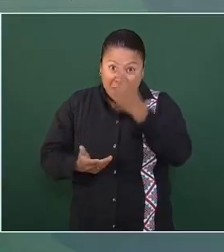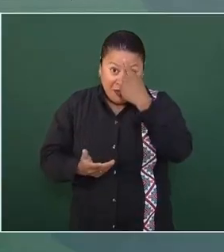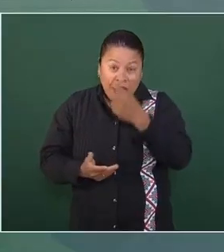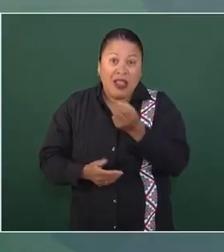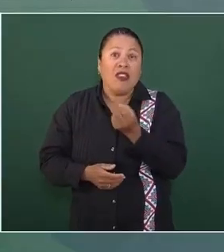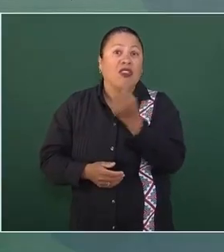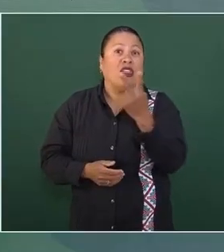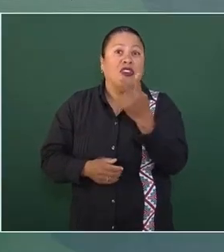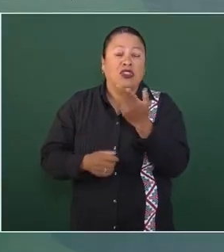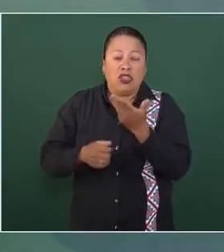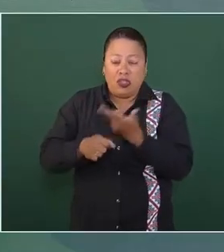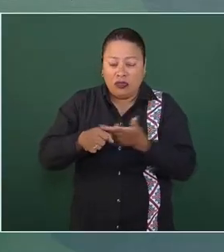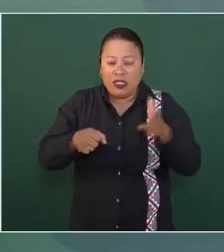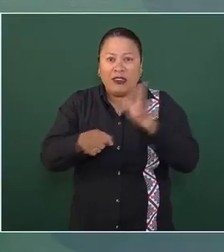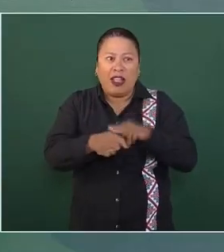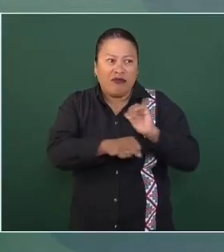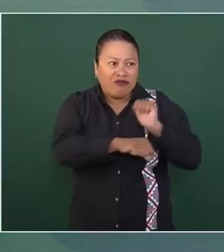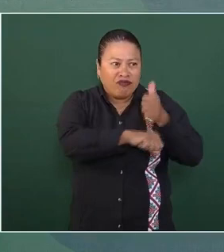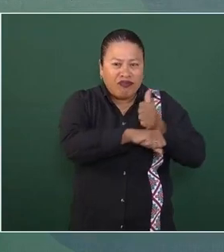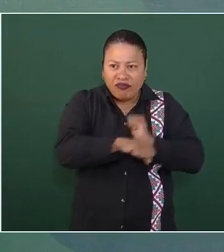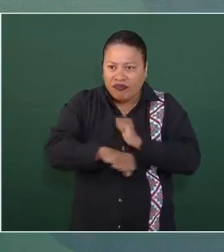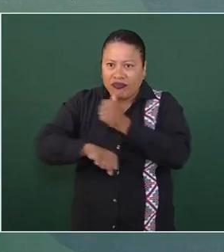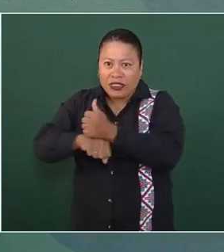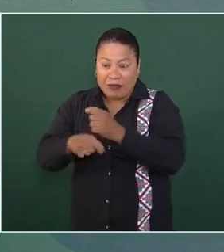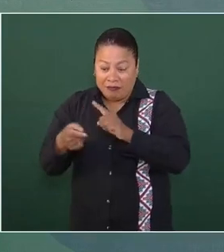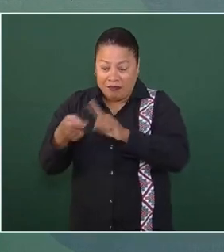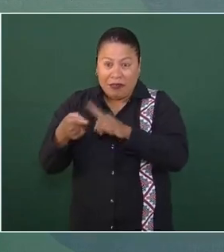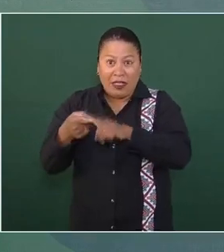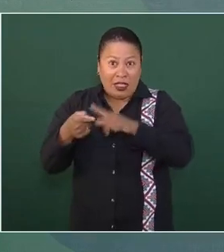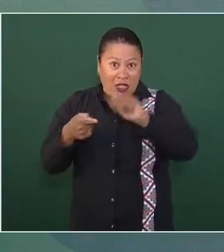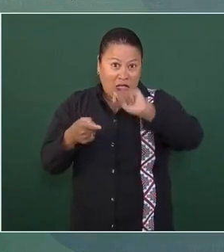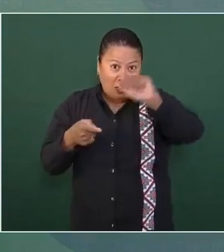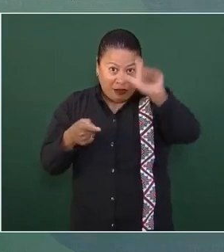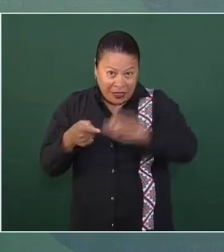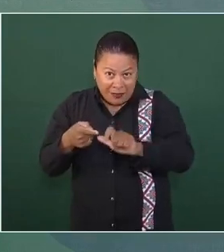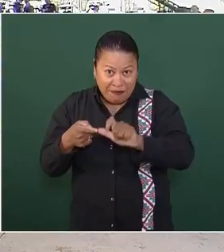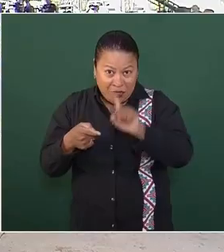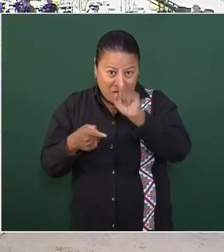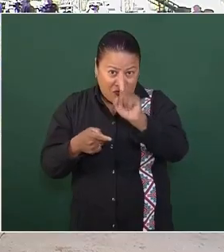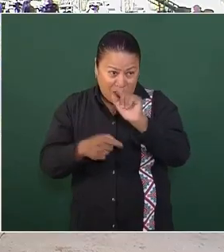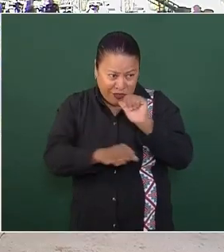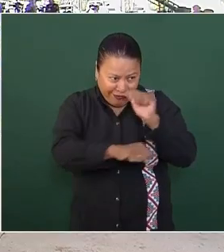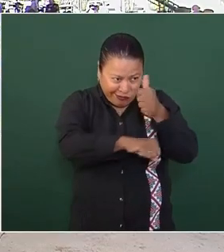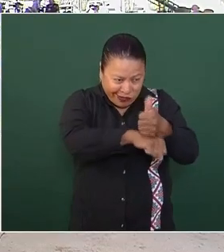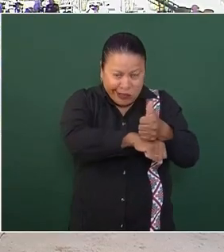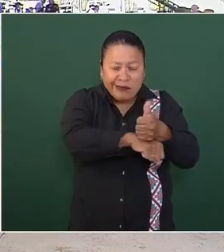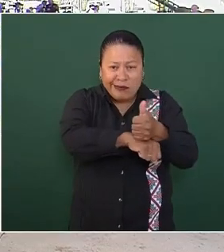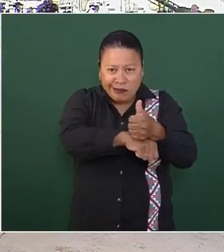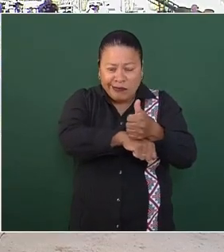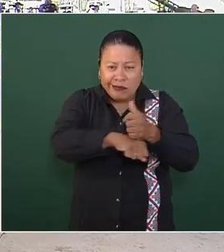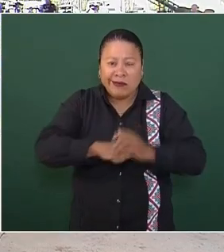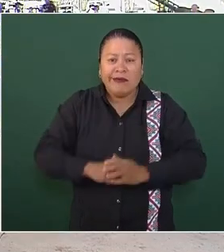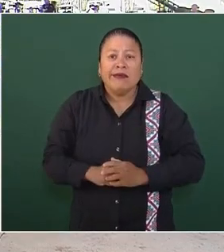hospitales uno en Tuxtepec que está haciendo